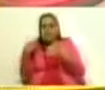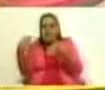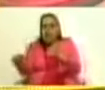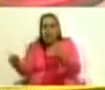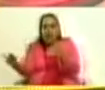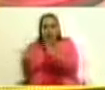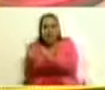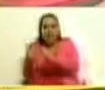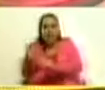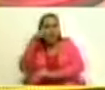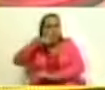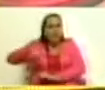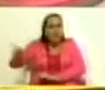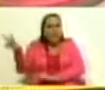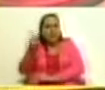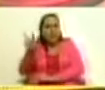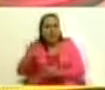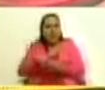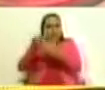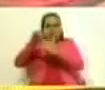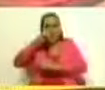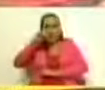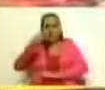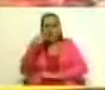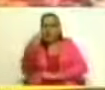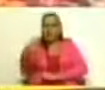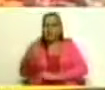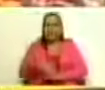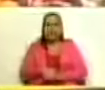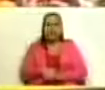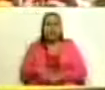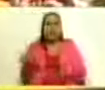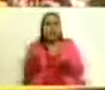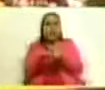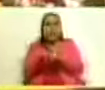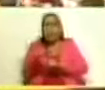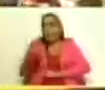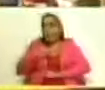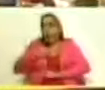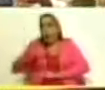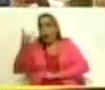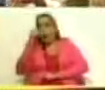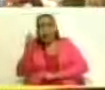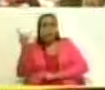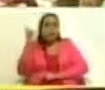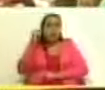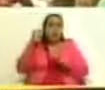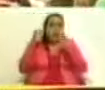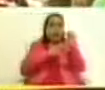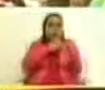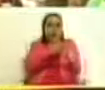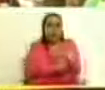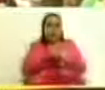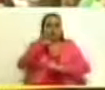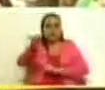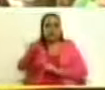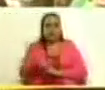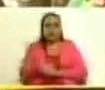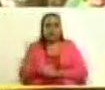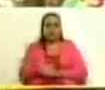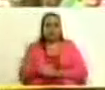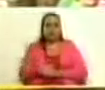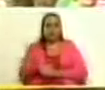el pueblo de Venezuela y su líder Nicolás Maduro dijeron lo que dice cualquier hombre, cualquier mujer valiente de este país.